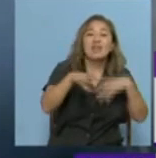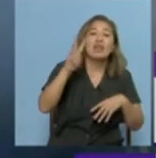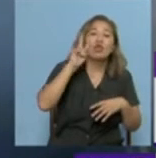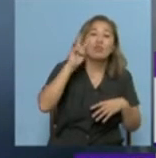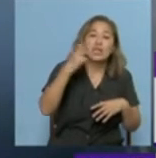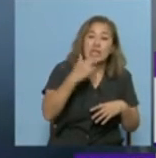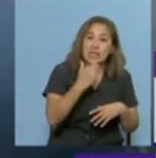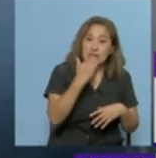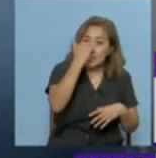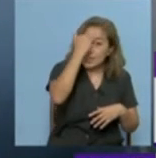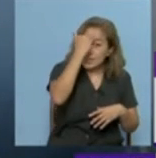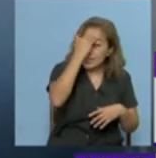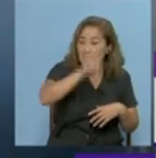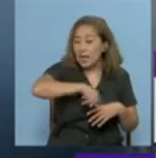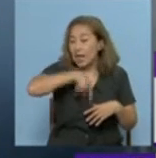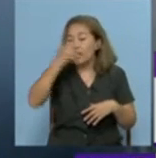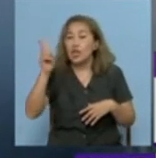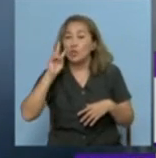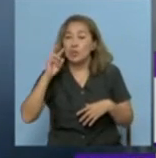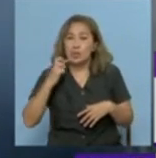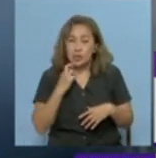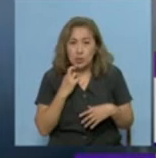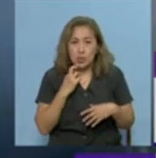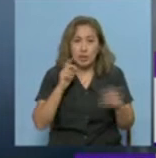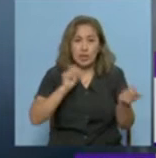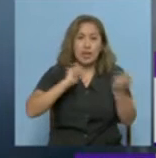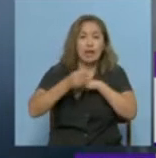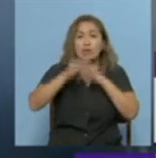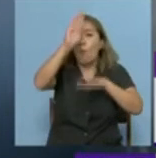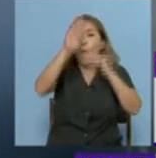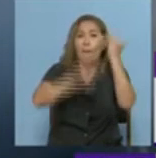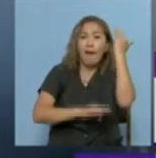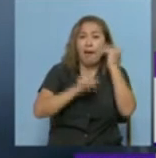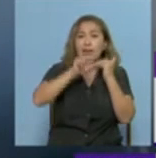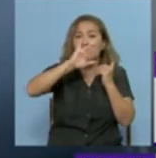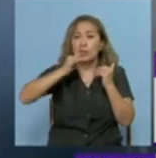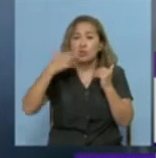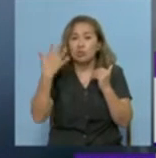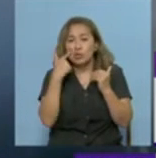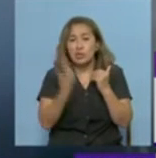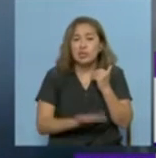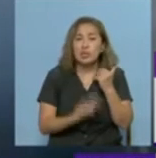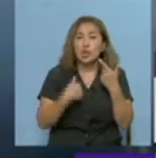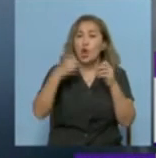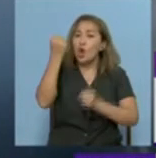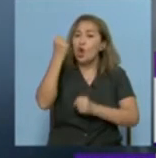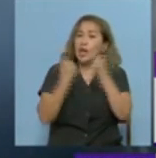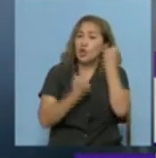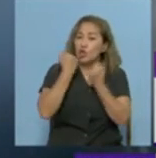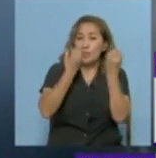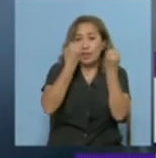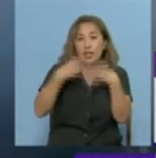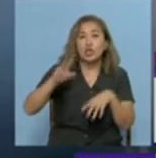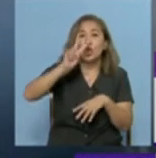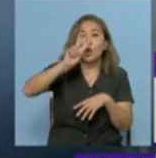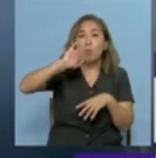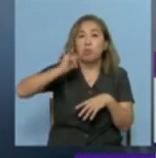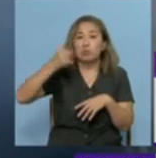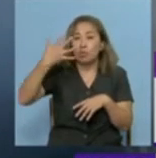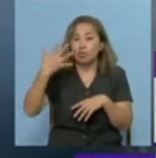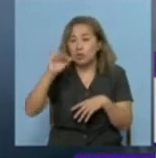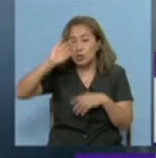2019, caída del PBI entre 3 y 4 puntos, casi con seguridad. Usted vio que cayó la actividad económica más de